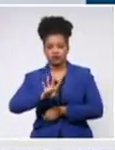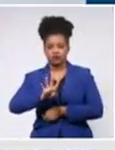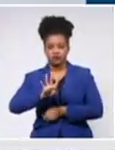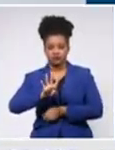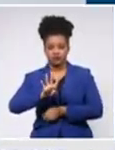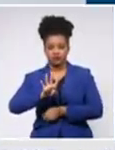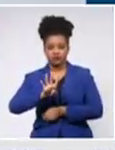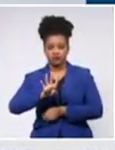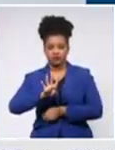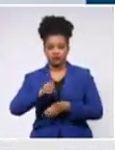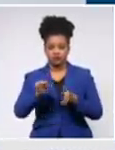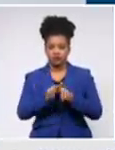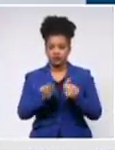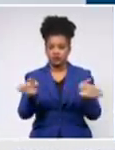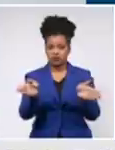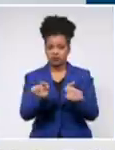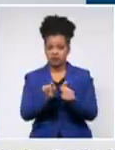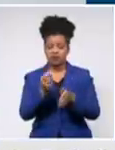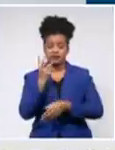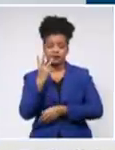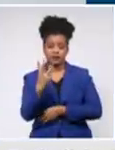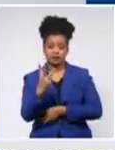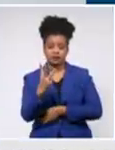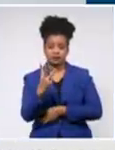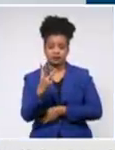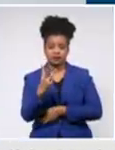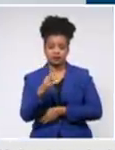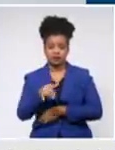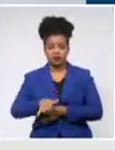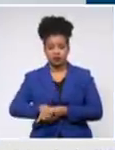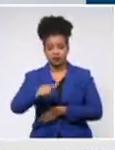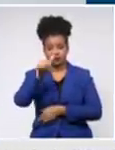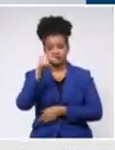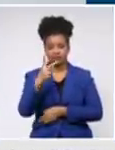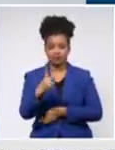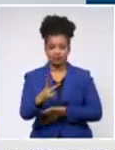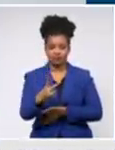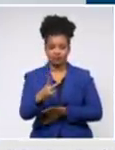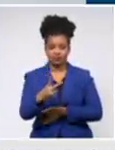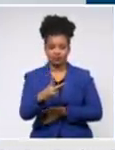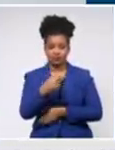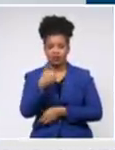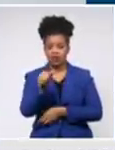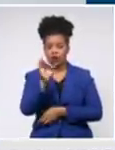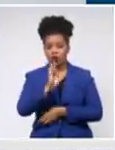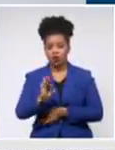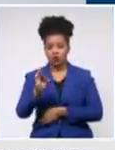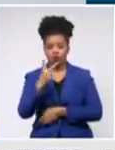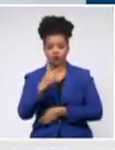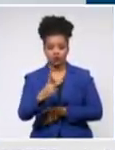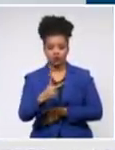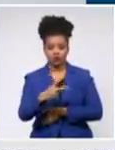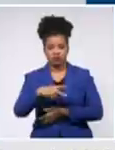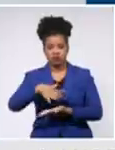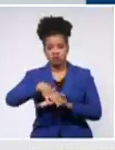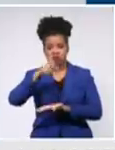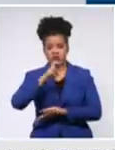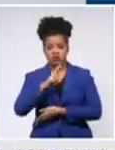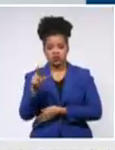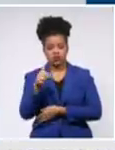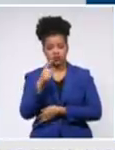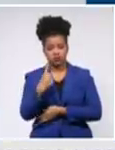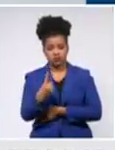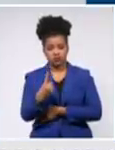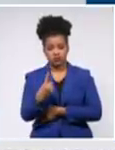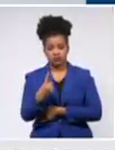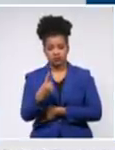San Miguel del Padrón 3, Boyeros 2, 10 de octubre 2, 1 de Plaza de Revolución,